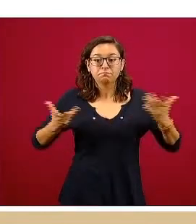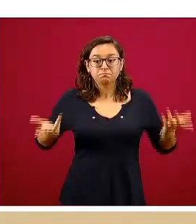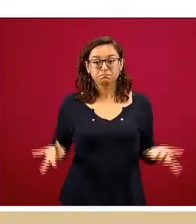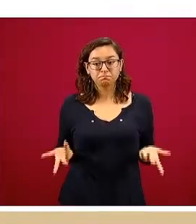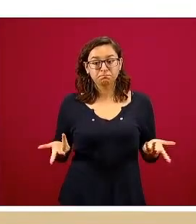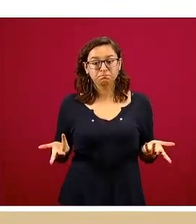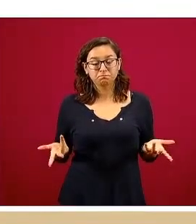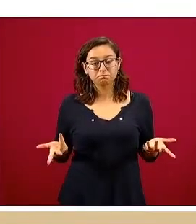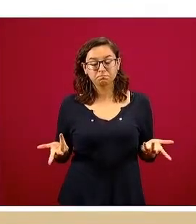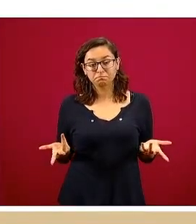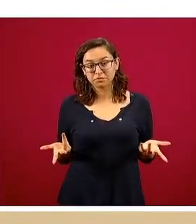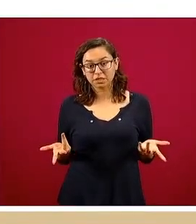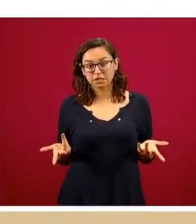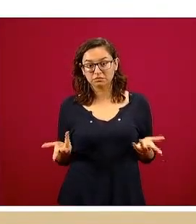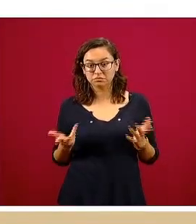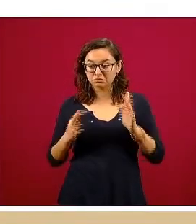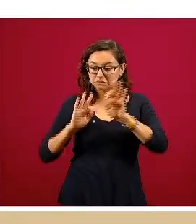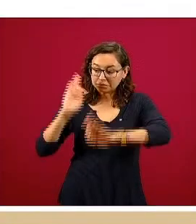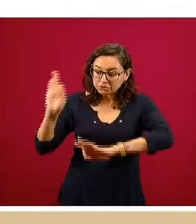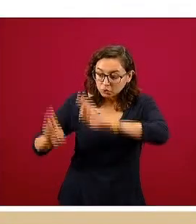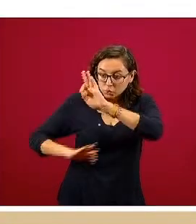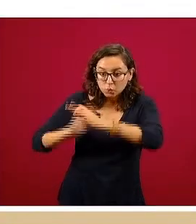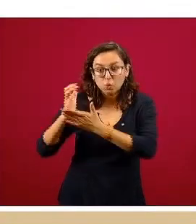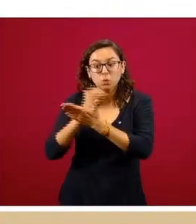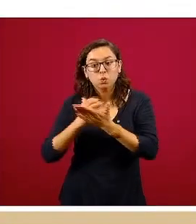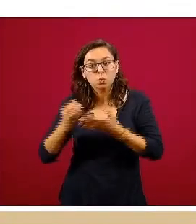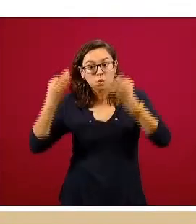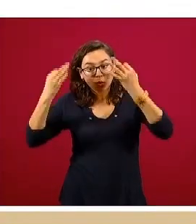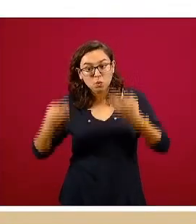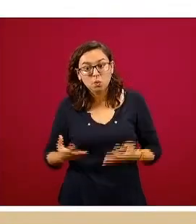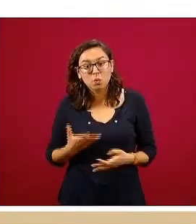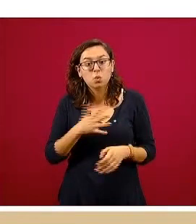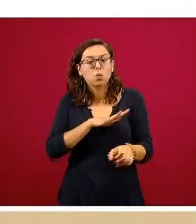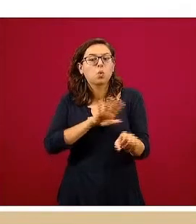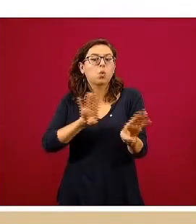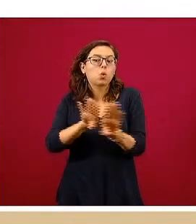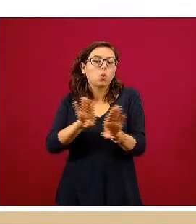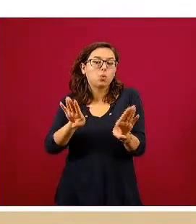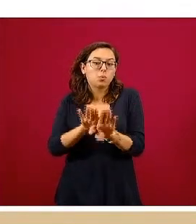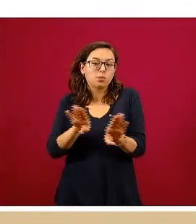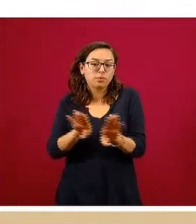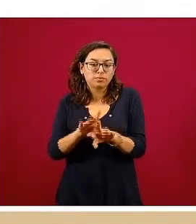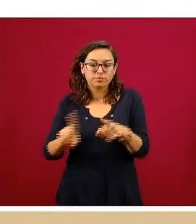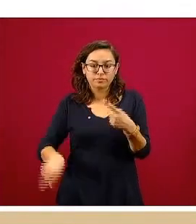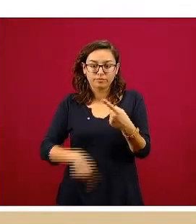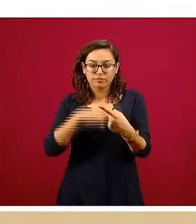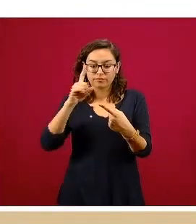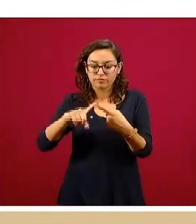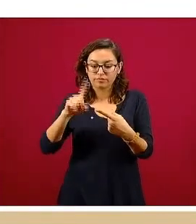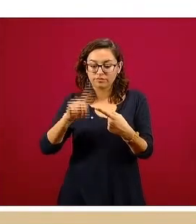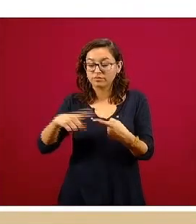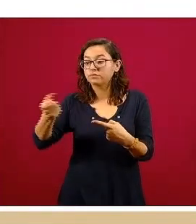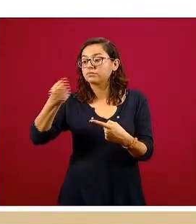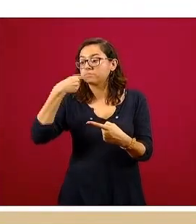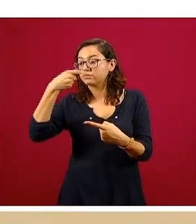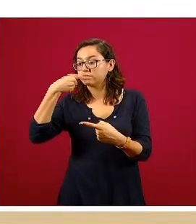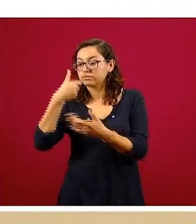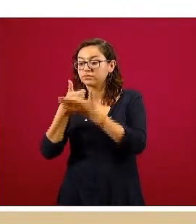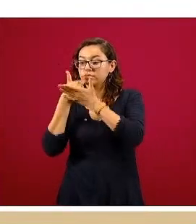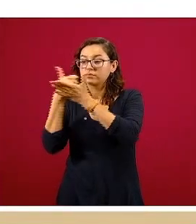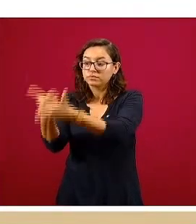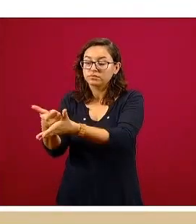un tratamiento eficaz, ¿cuál va a ser? debe de disminuir la mortalidad de pacientes graves